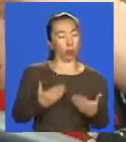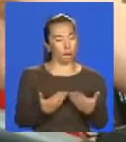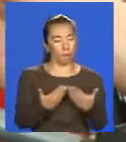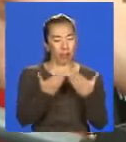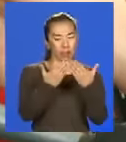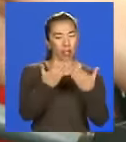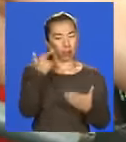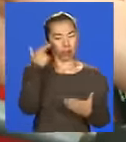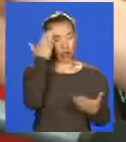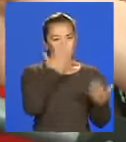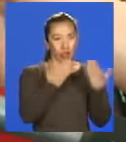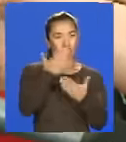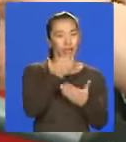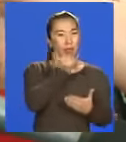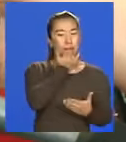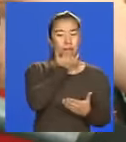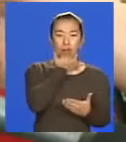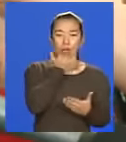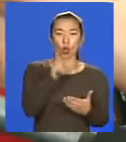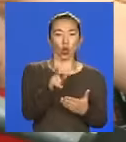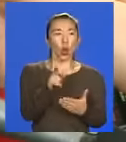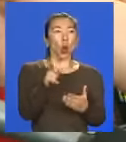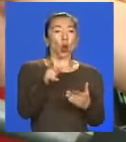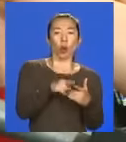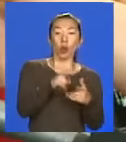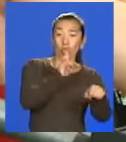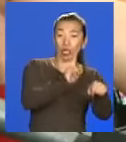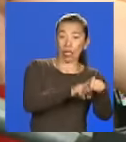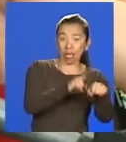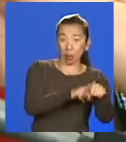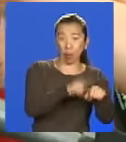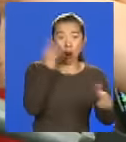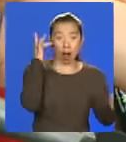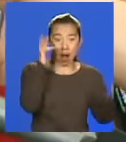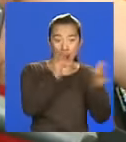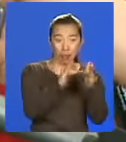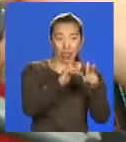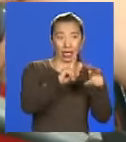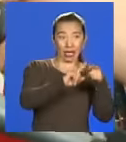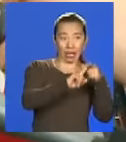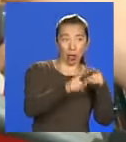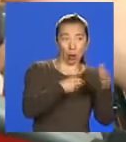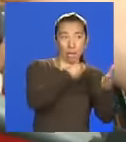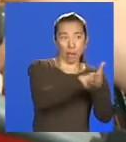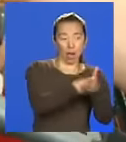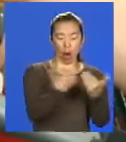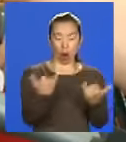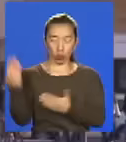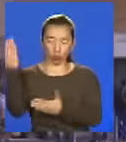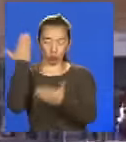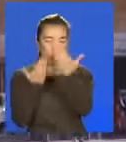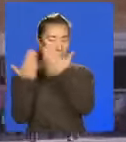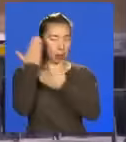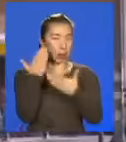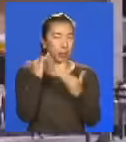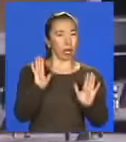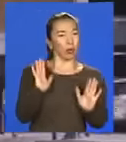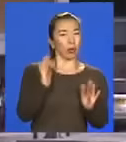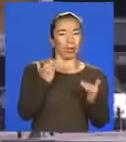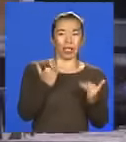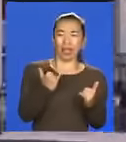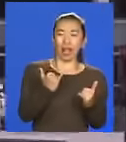esto en términos de demanda, en poder sacar demanda de los picos. Y hoy por hoy, pues, de parte de los análisis nos demuestran que ya la medida de la